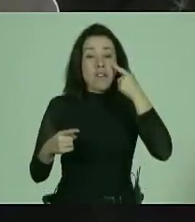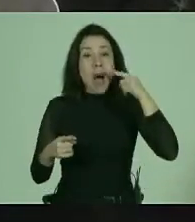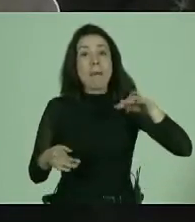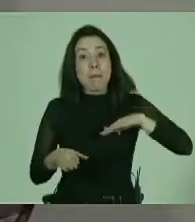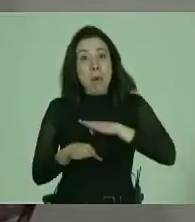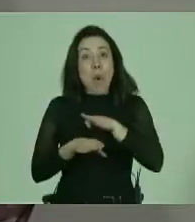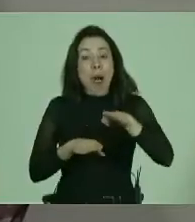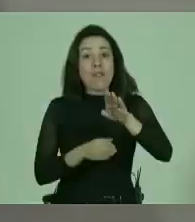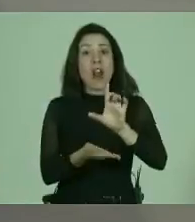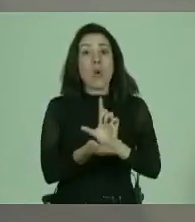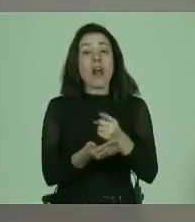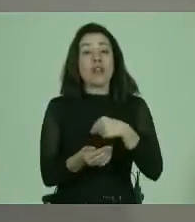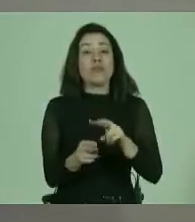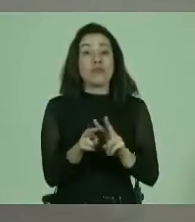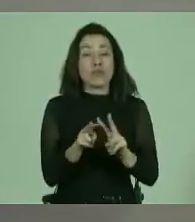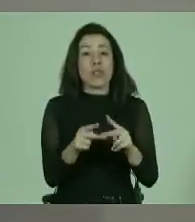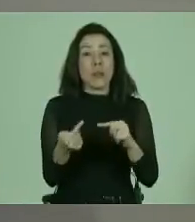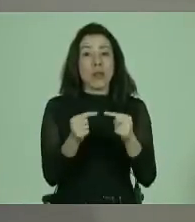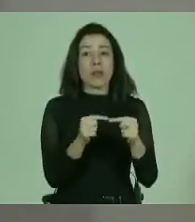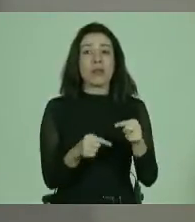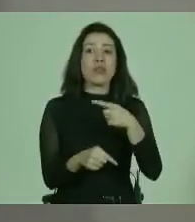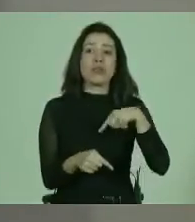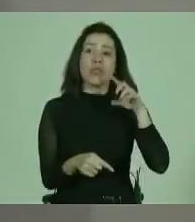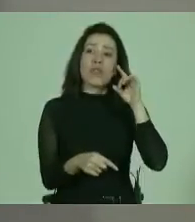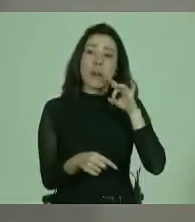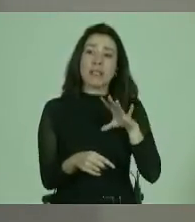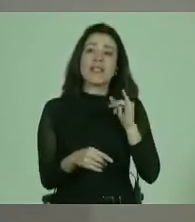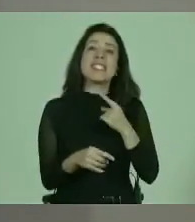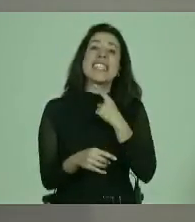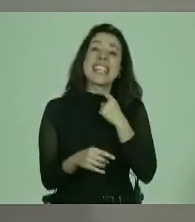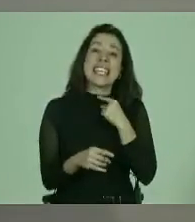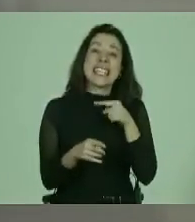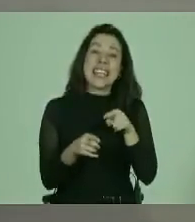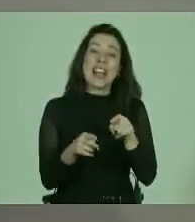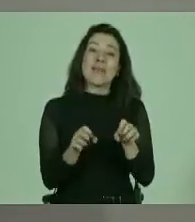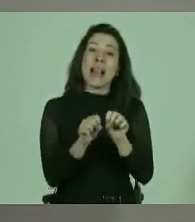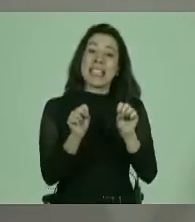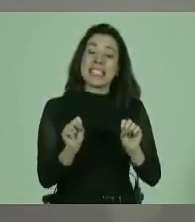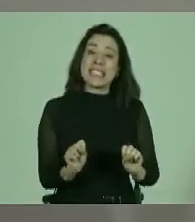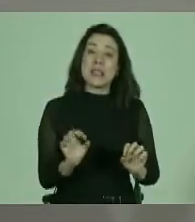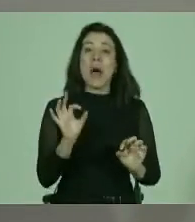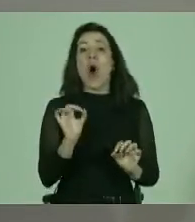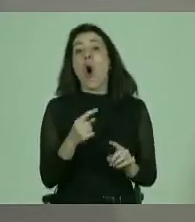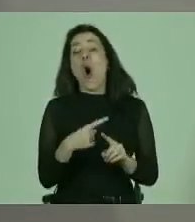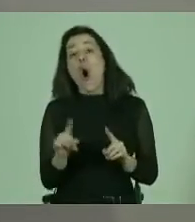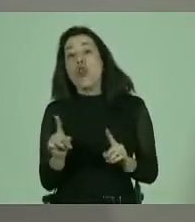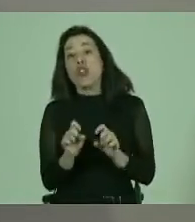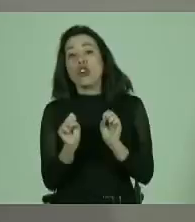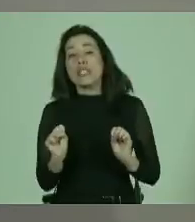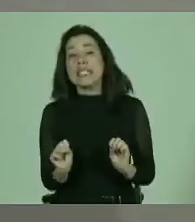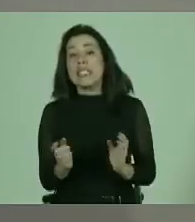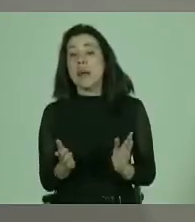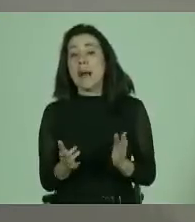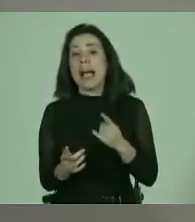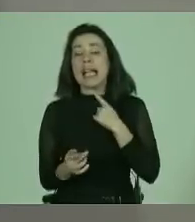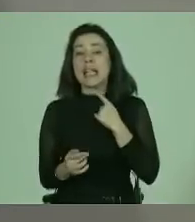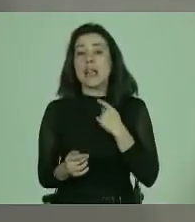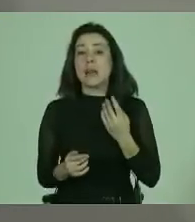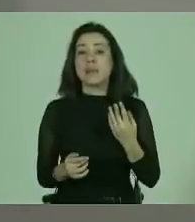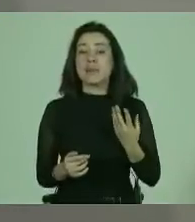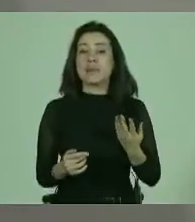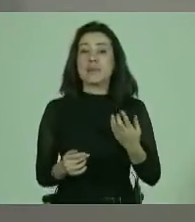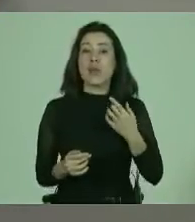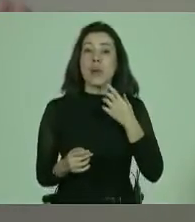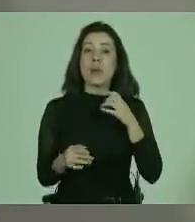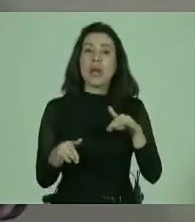donde estamos discutiendo si eso es evidente entonces sabremos si le interesa ese sistema o le interesa a otro o es el bueno es que